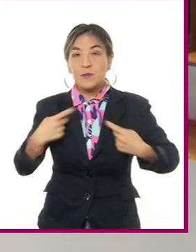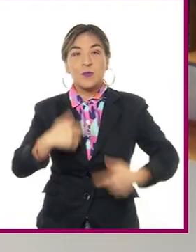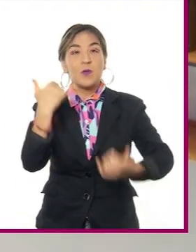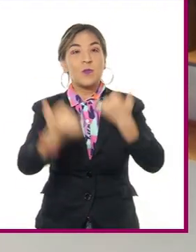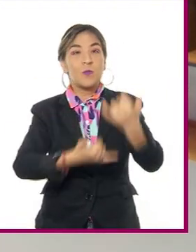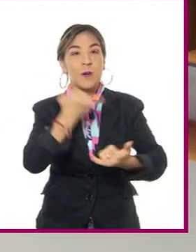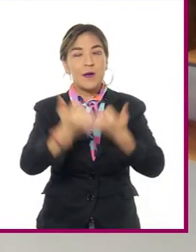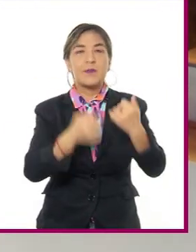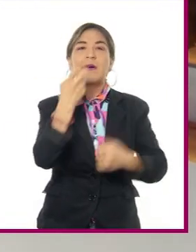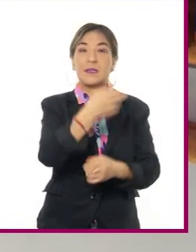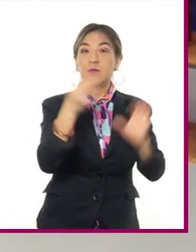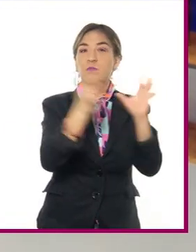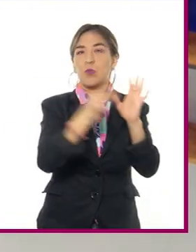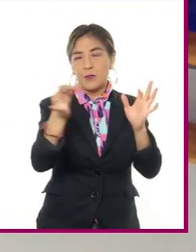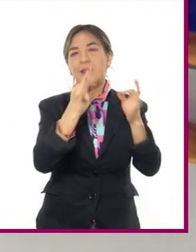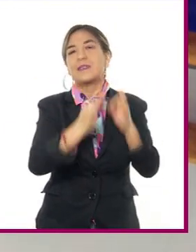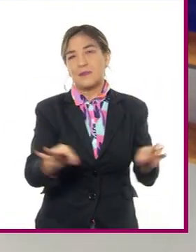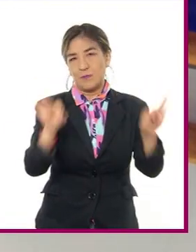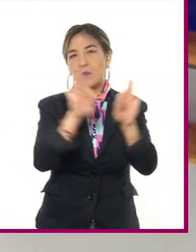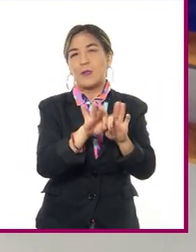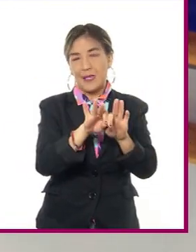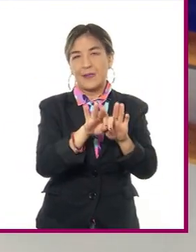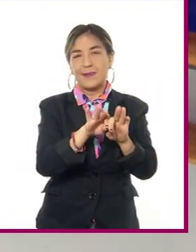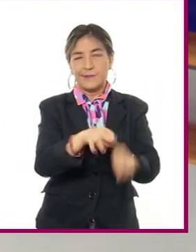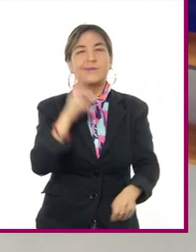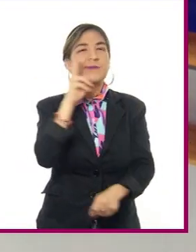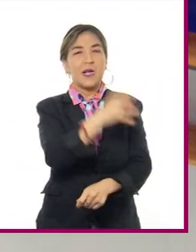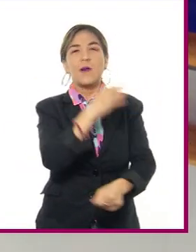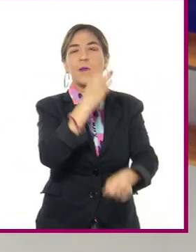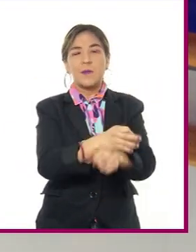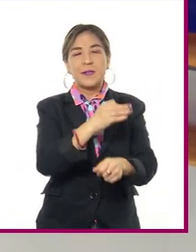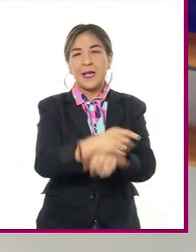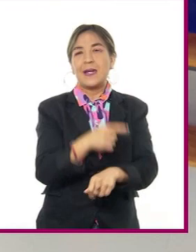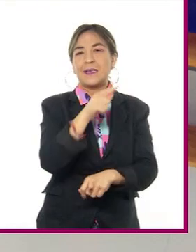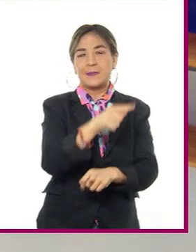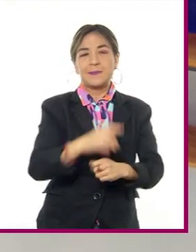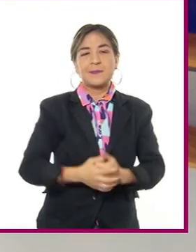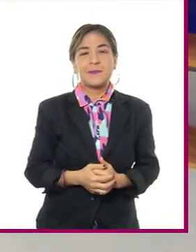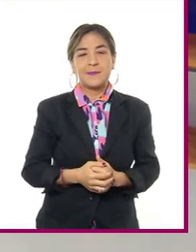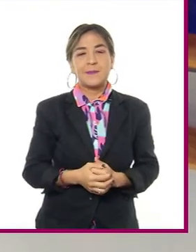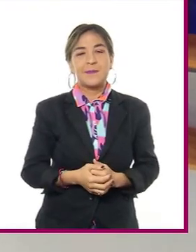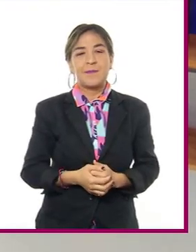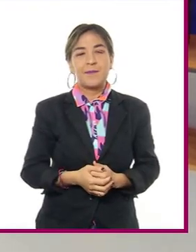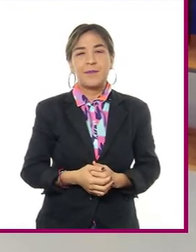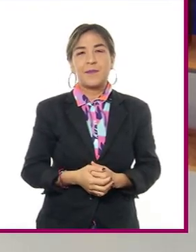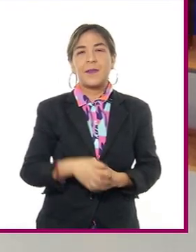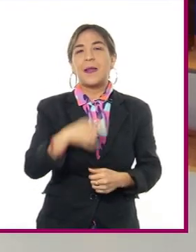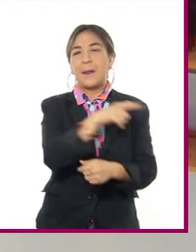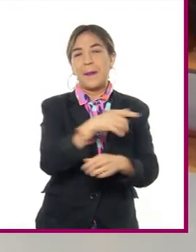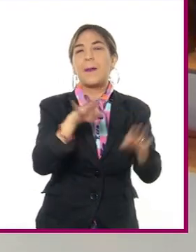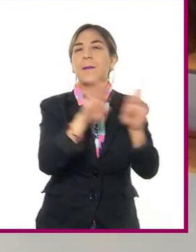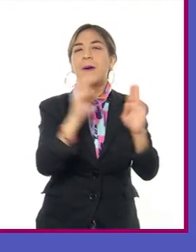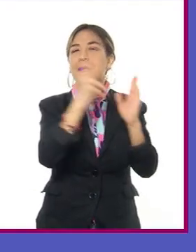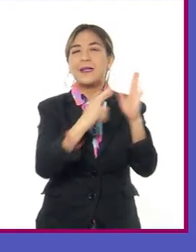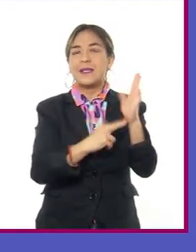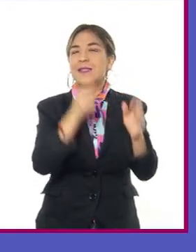juego y el puntaje. Veamos qué nos dice al respecto nuestro simpático